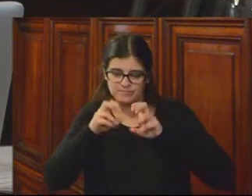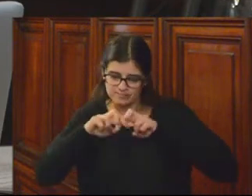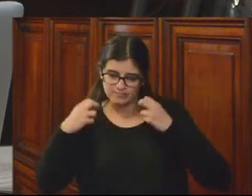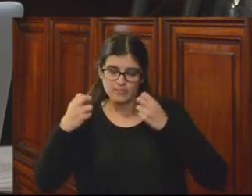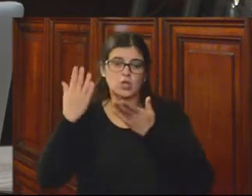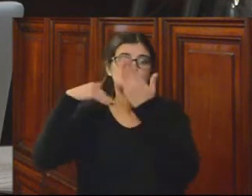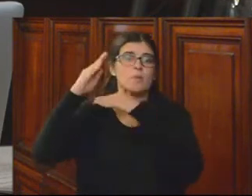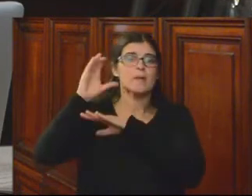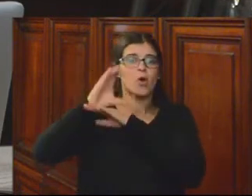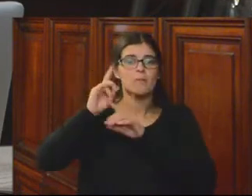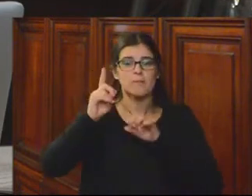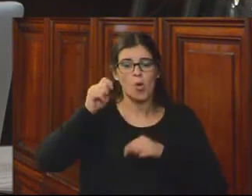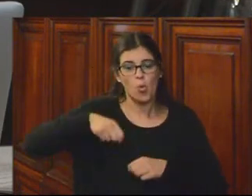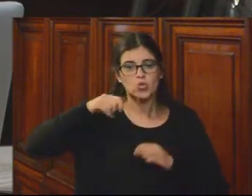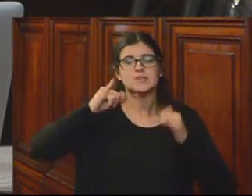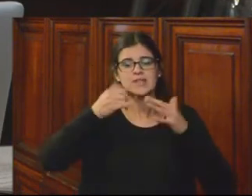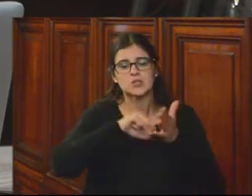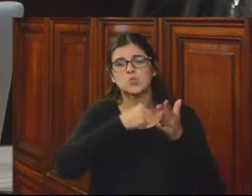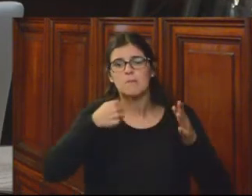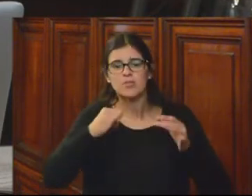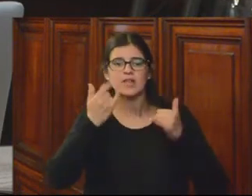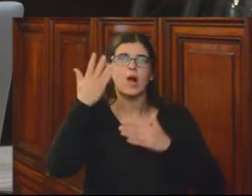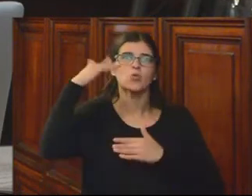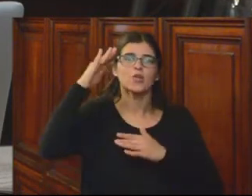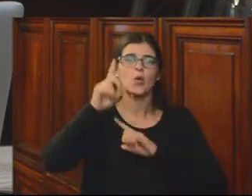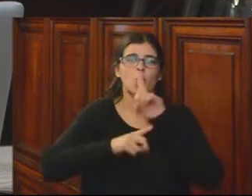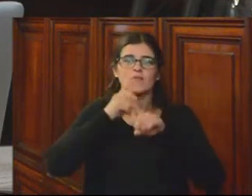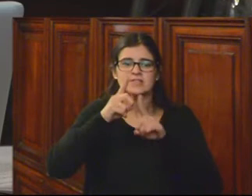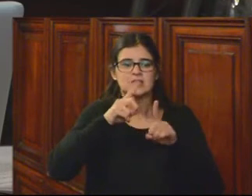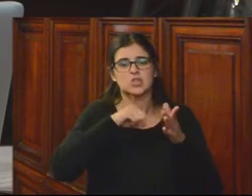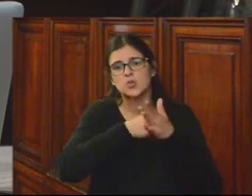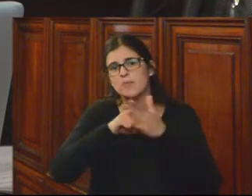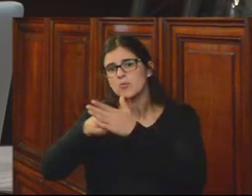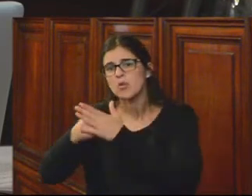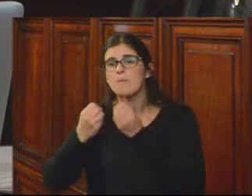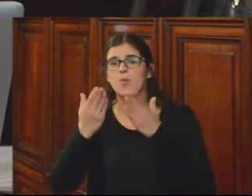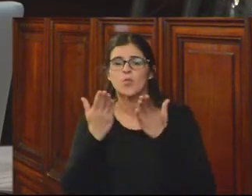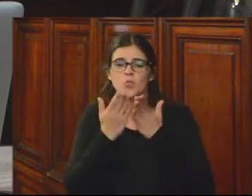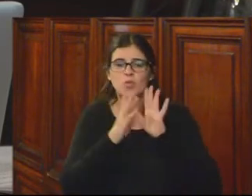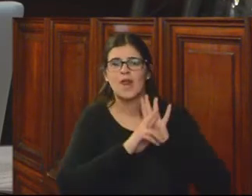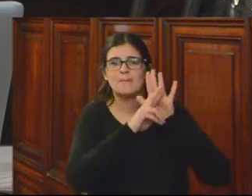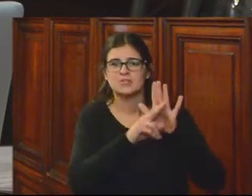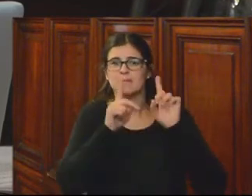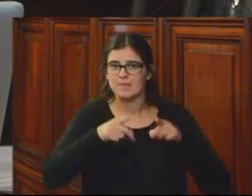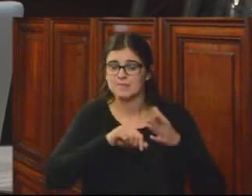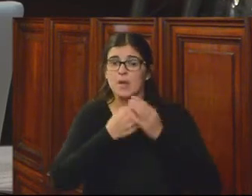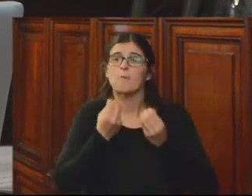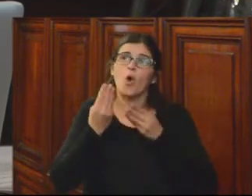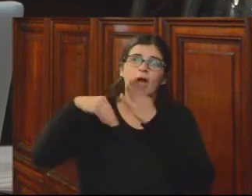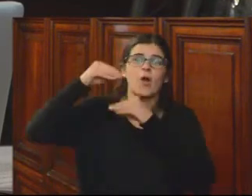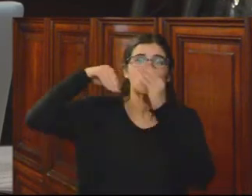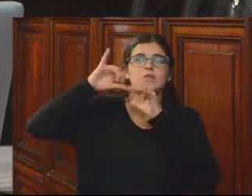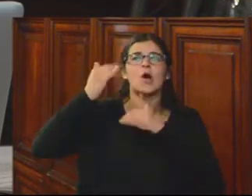de Justicia han suspendido elecciones de autoridades universitarias y de representación estudiantil. Con el pretexto de que las